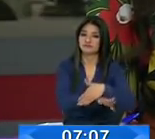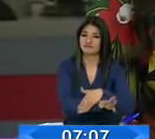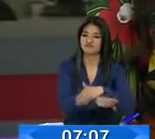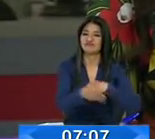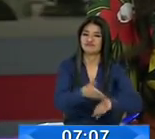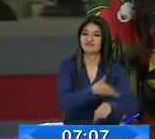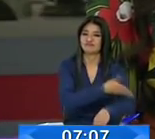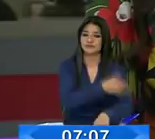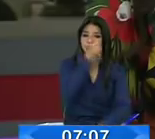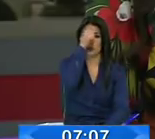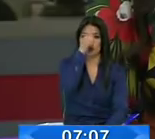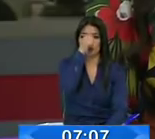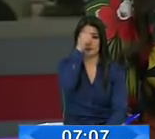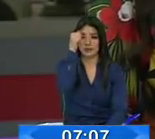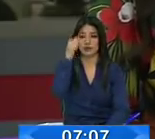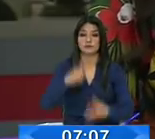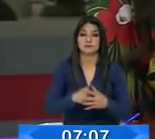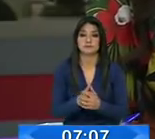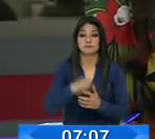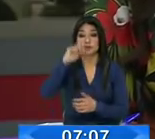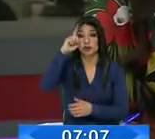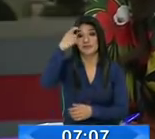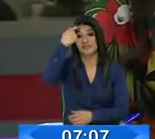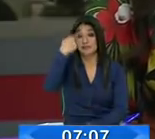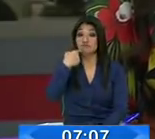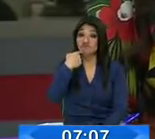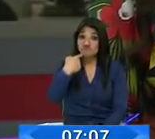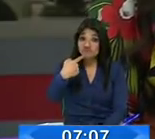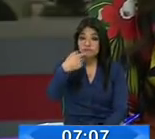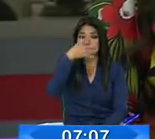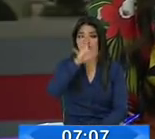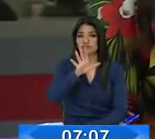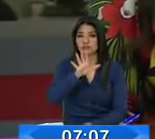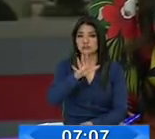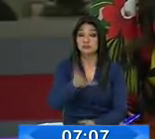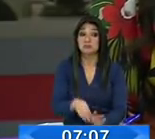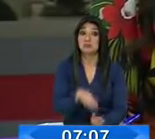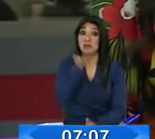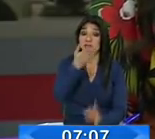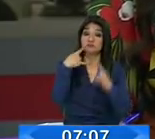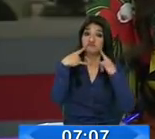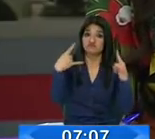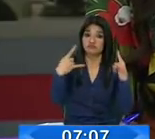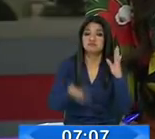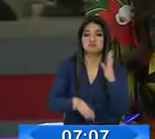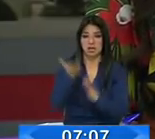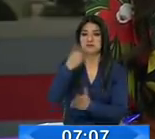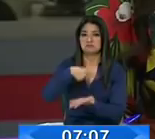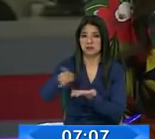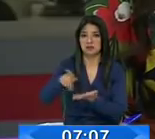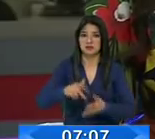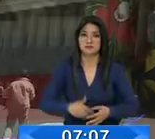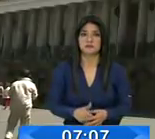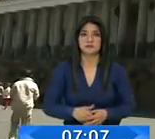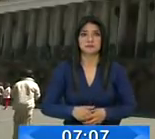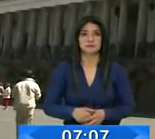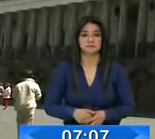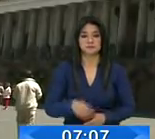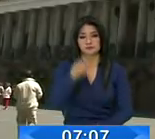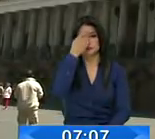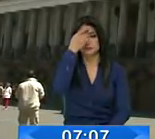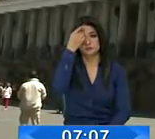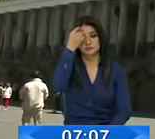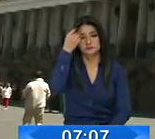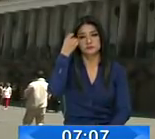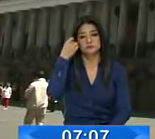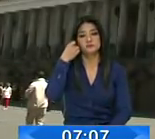pasado domingo. En esencia, el gobierno sostiene el concepto de que quien más tiene, más aporta. Si